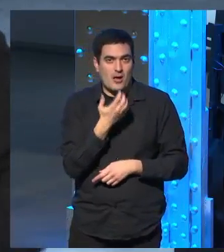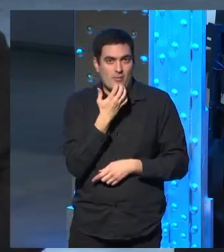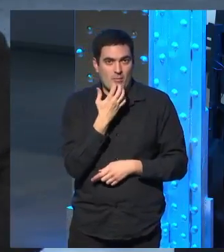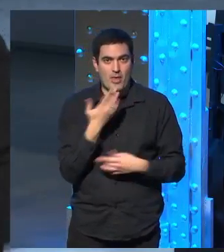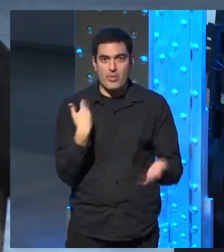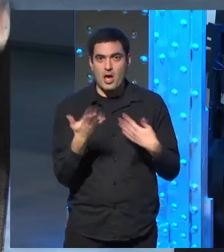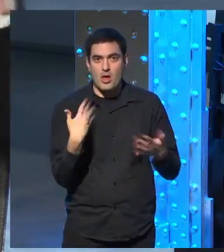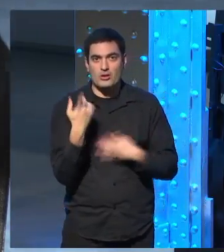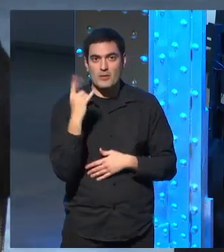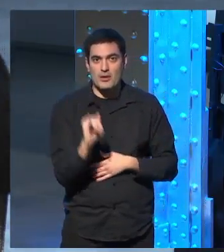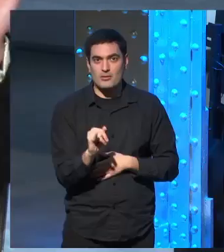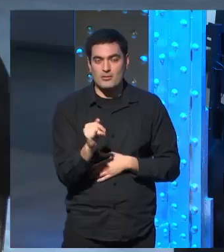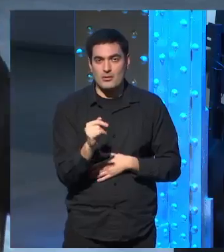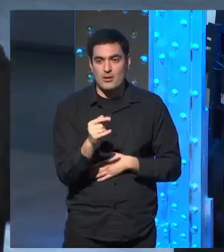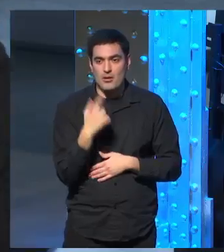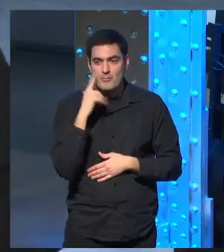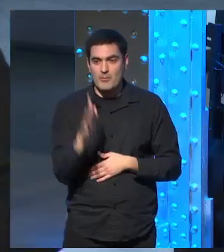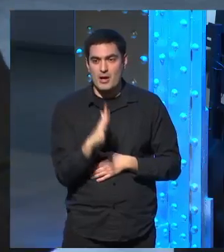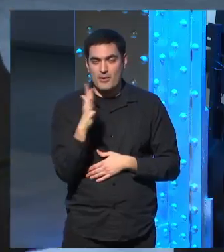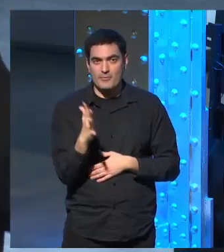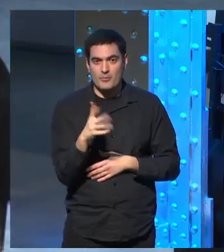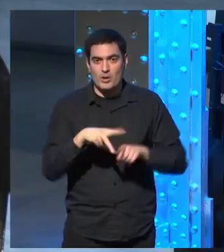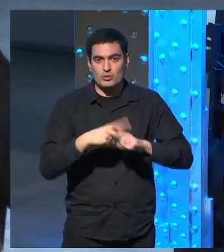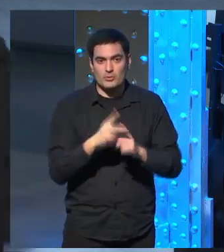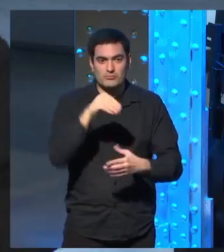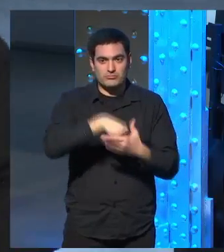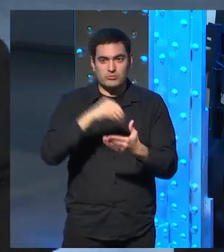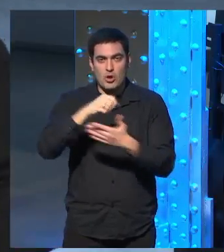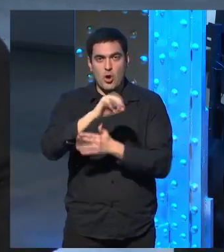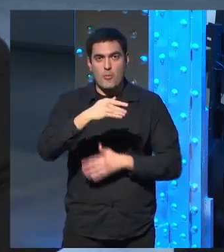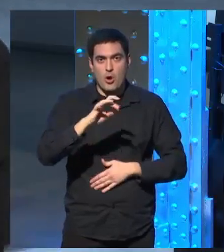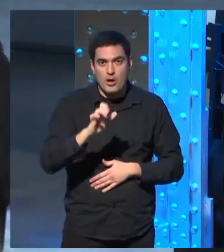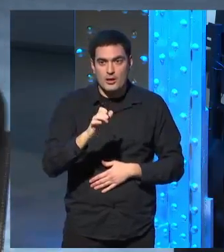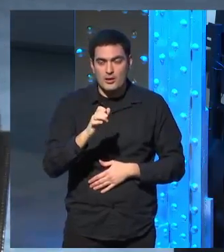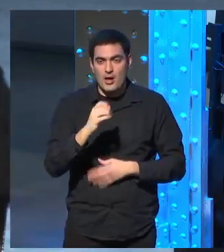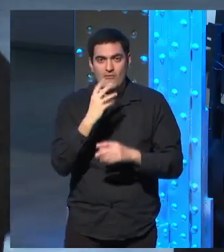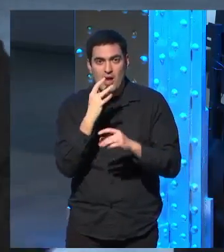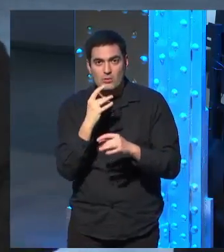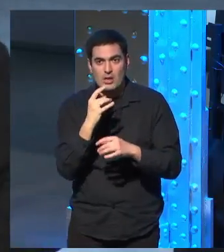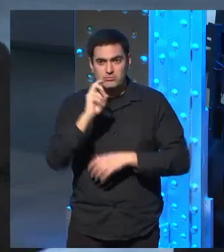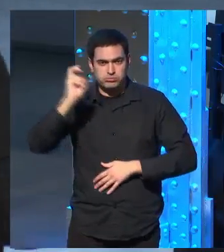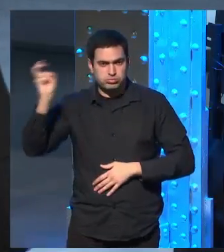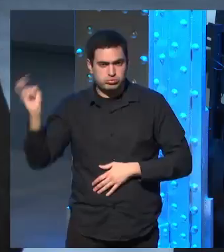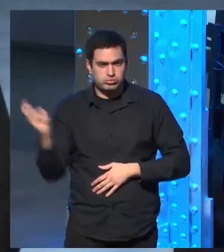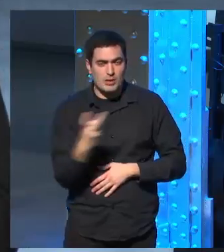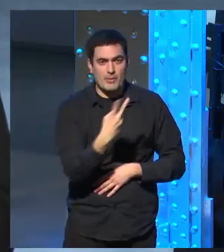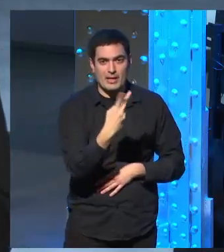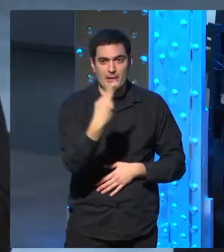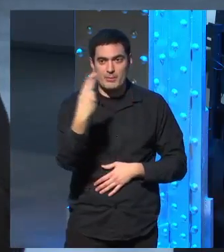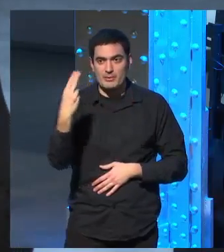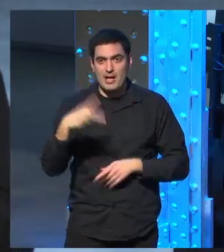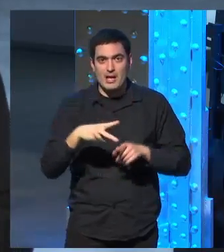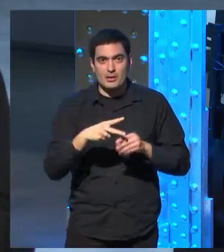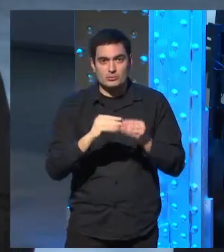un diálogo. Pues son parejas de instrumentos que van interviniendo, pues primero los oboes, después clarinetes, las flautas, son parejas de instrumentos.